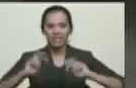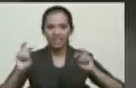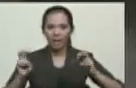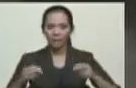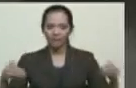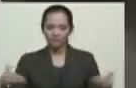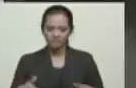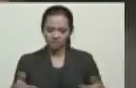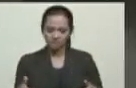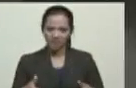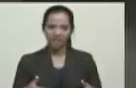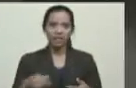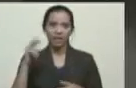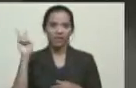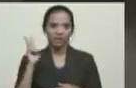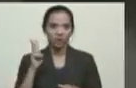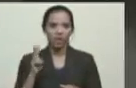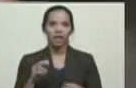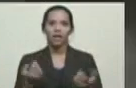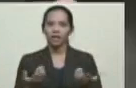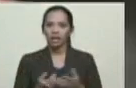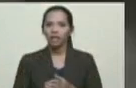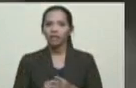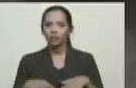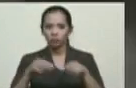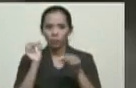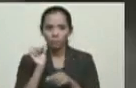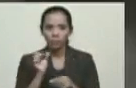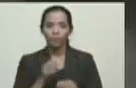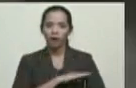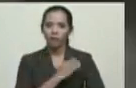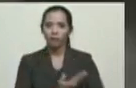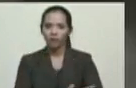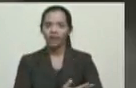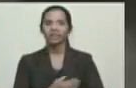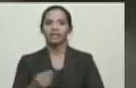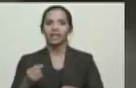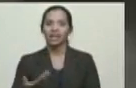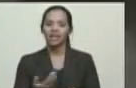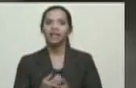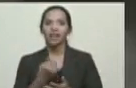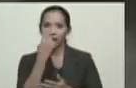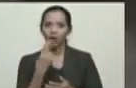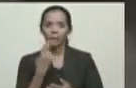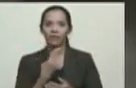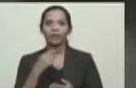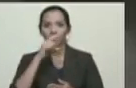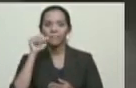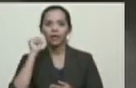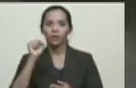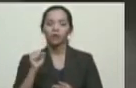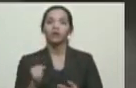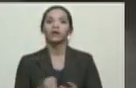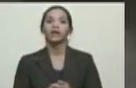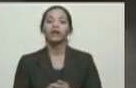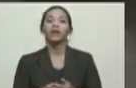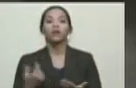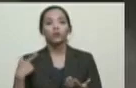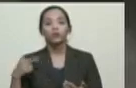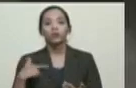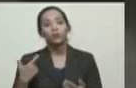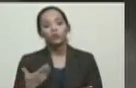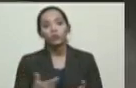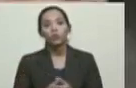su etapa más fuerte, tiene algunos años desde la juramentación de Nicolás Maduro, lo cierto es que tú, en el plano de la resistencia,